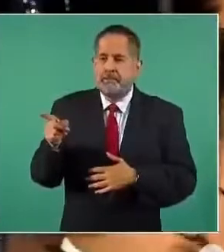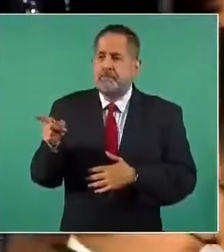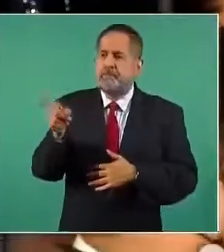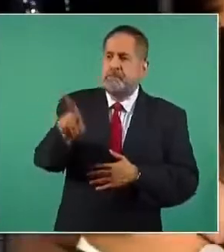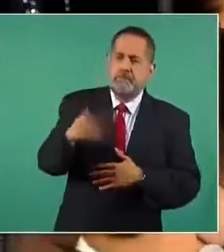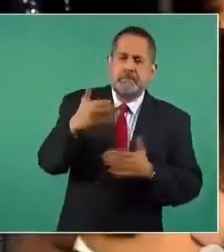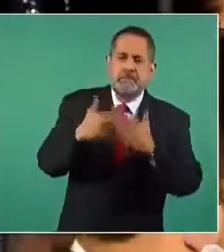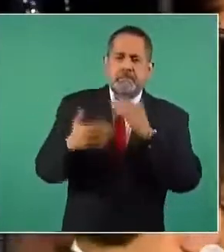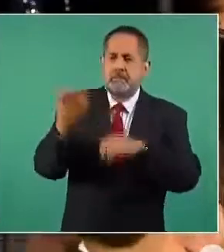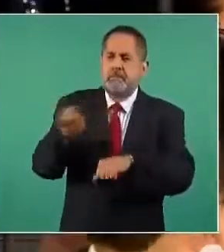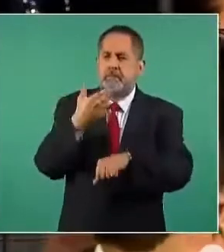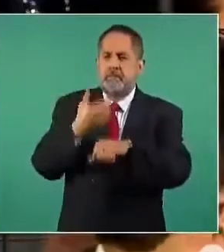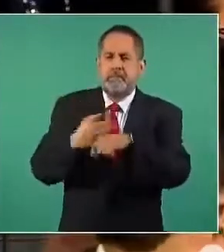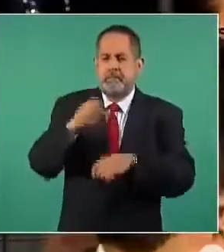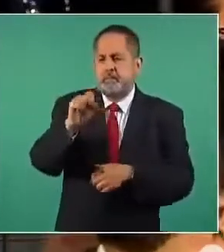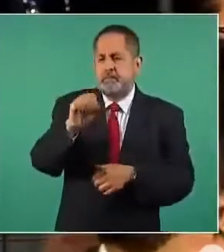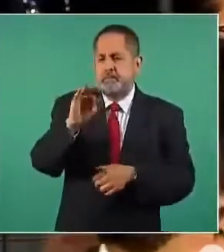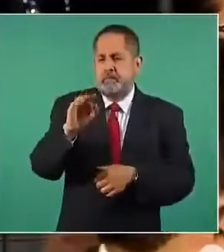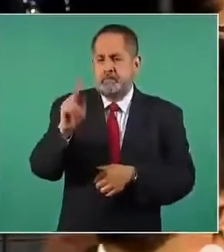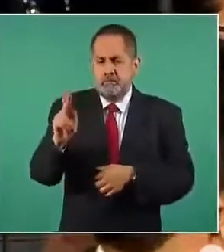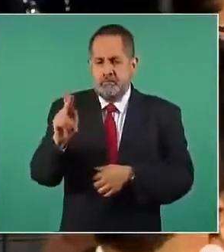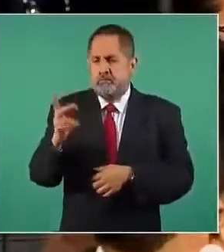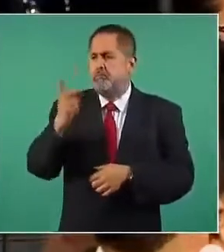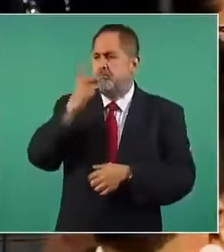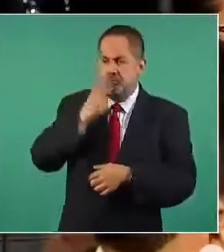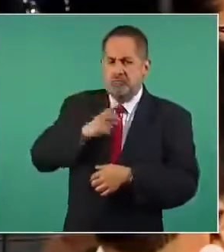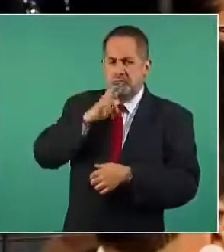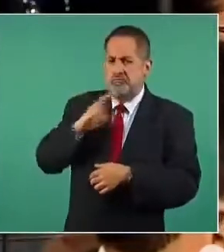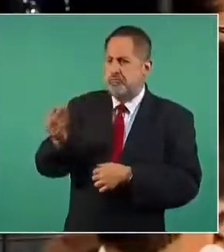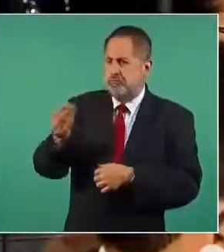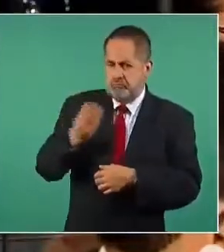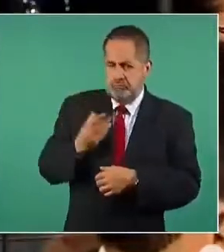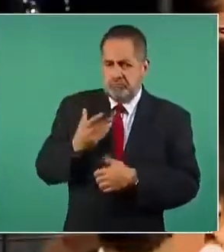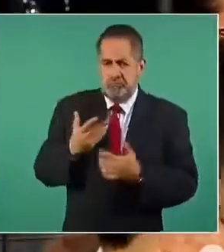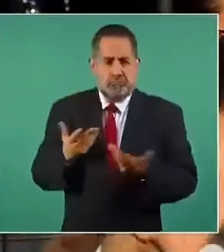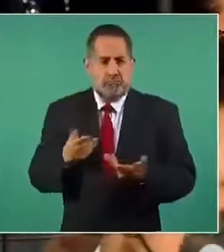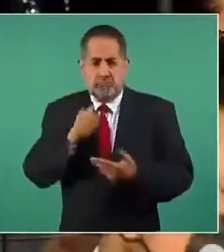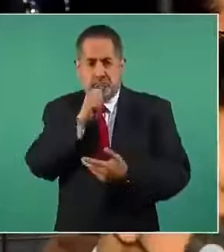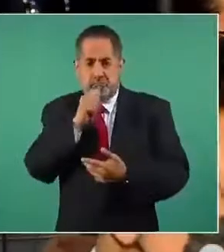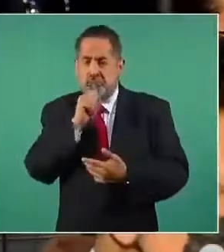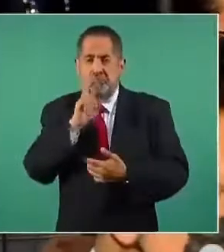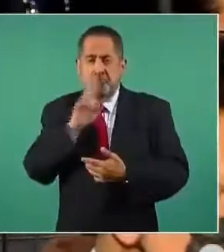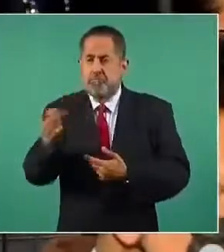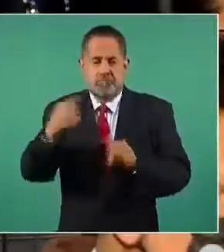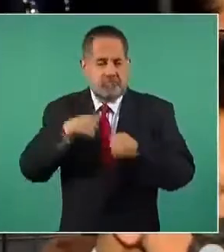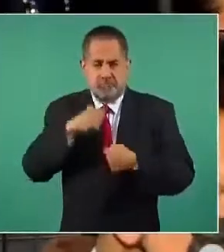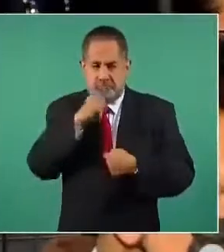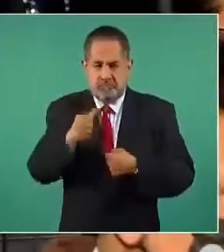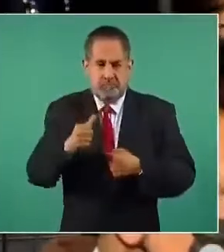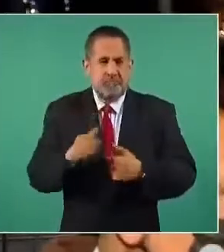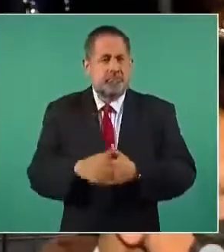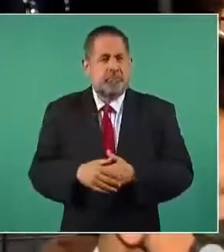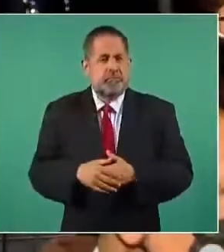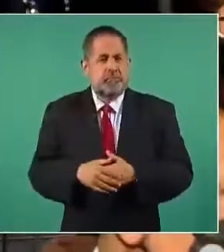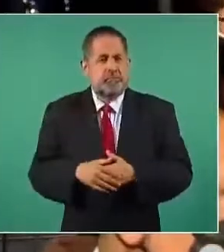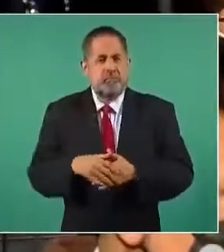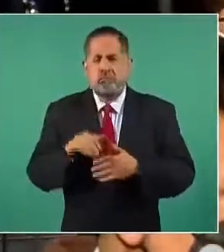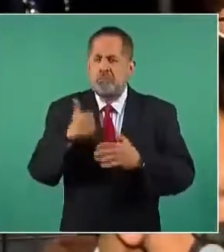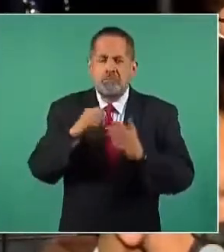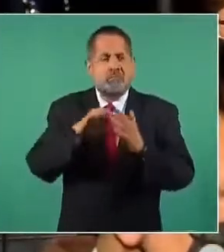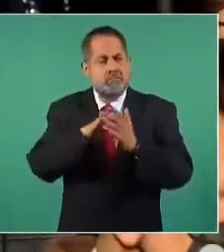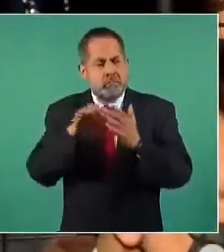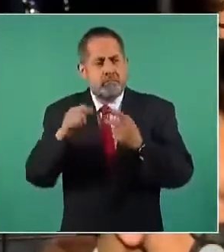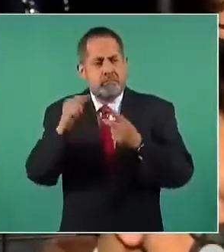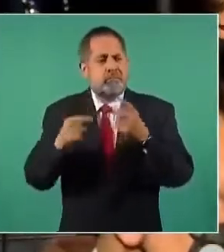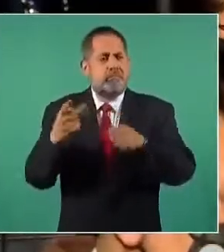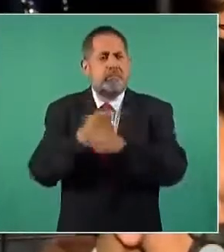la respuesta del secretario de la Función Pública, que usted indicó que iba a dar una respuesta también. Esa todavía no se ha dado. Y le puedo poner otro ejemplo también,